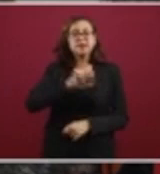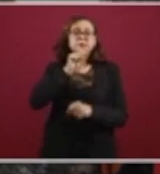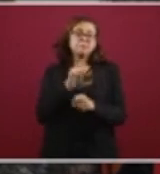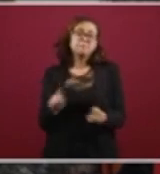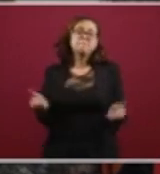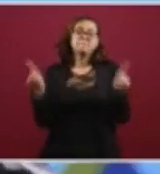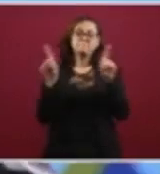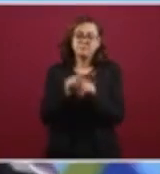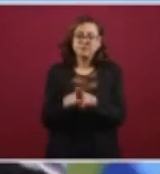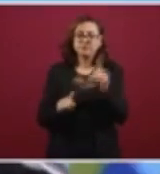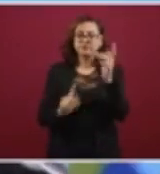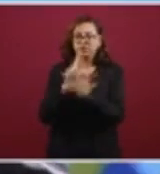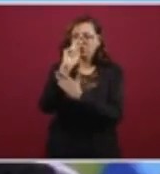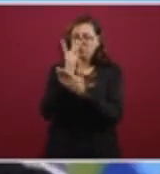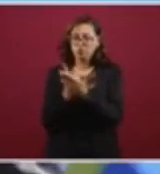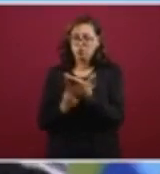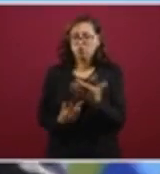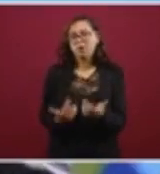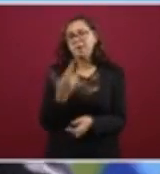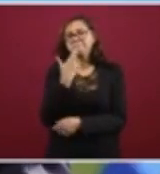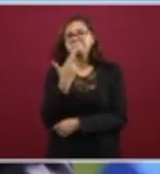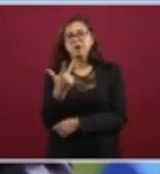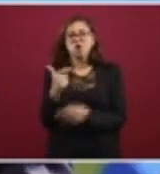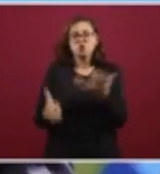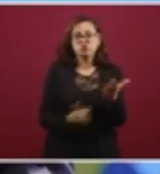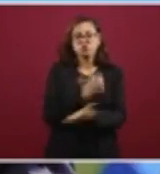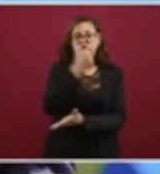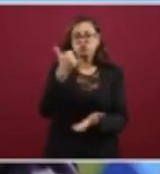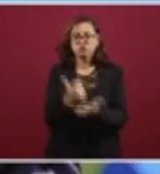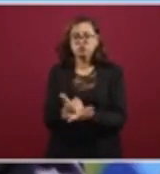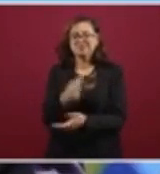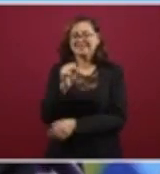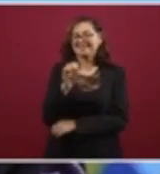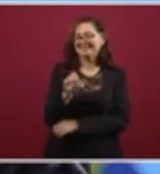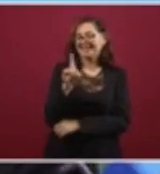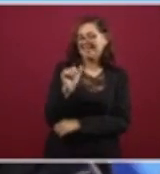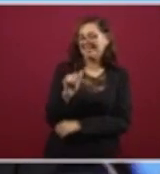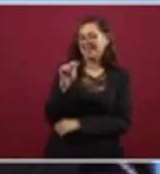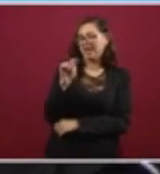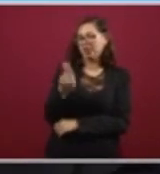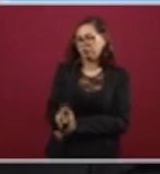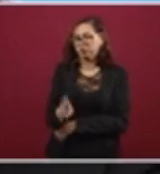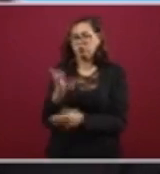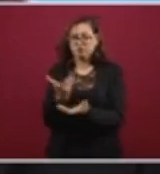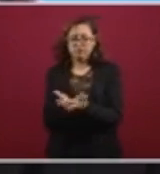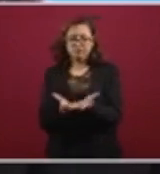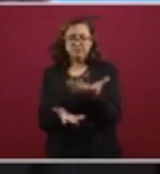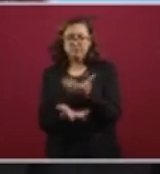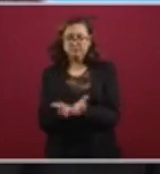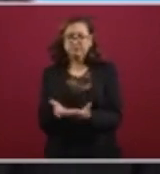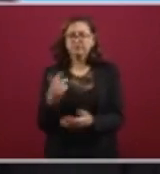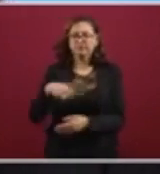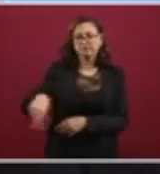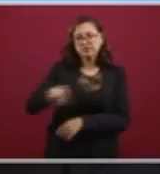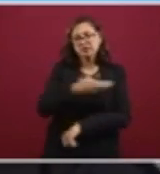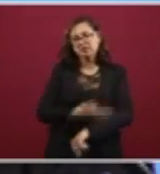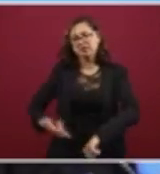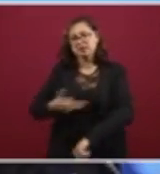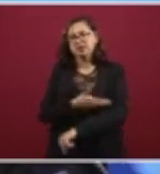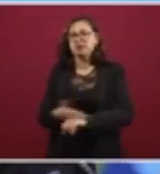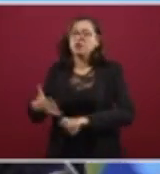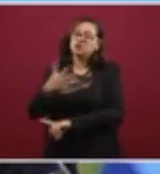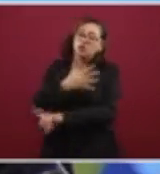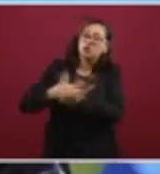también este programa de mejoramiento urbano emprendido por SEDATU, que no solamente está contemplando la reestructuración del espacio